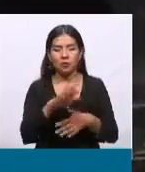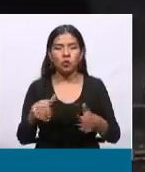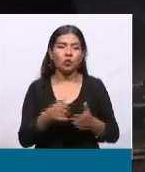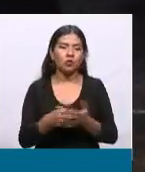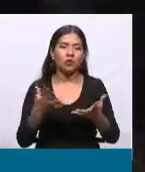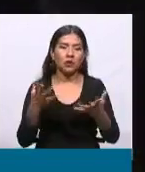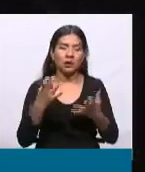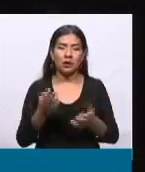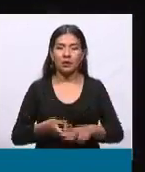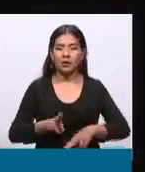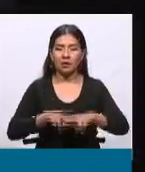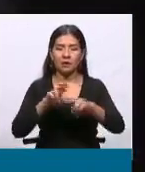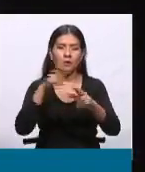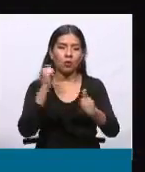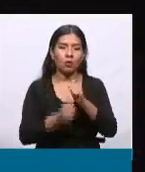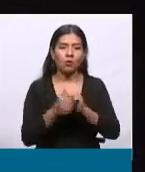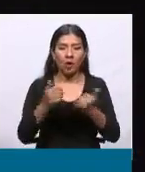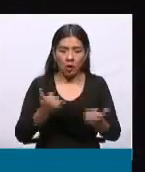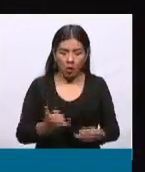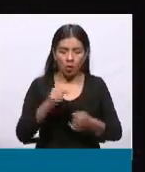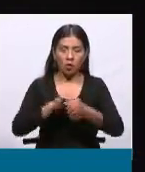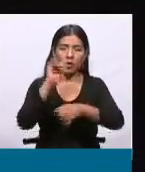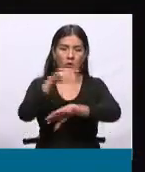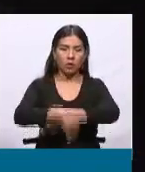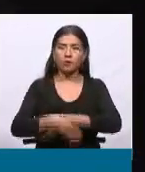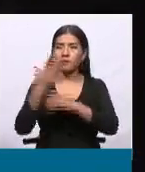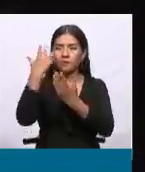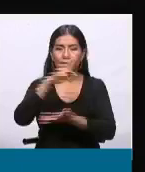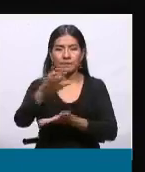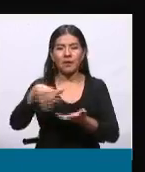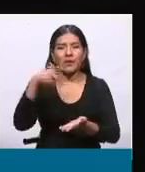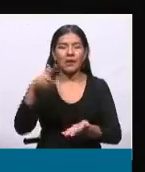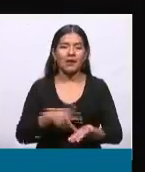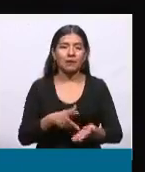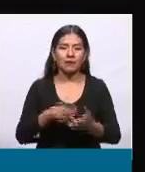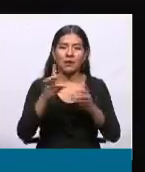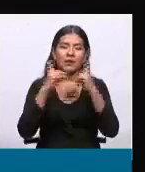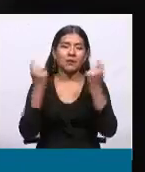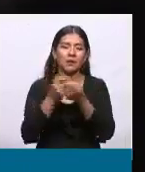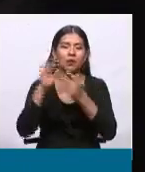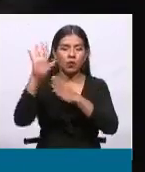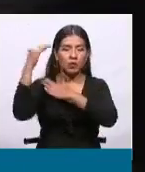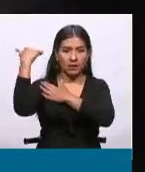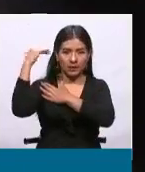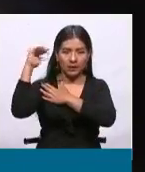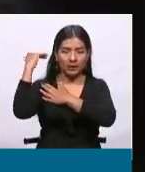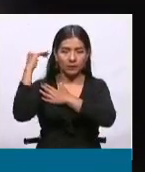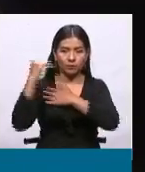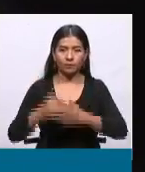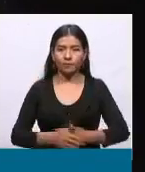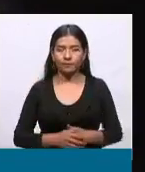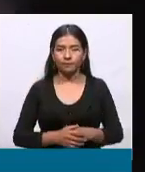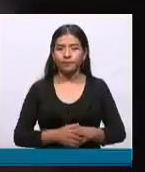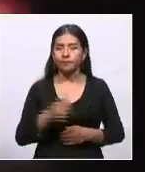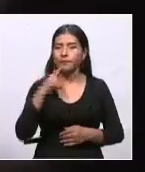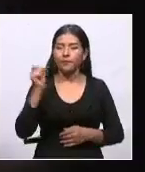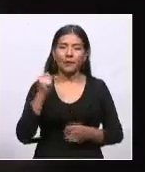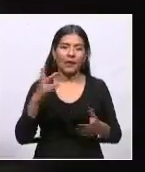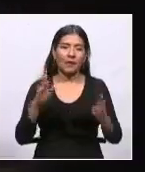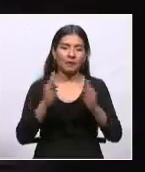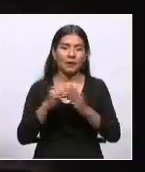que estamos viviendo a esta hora de la noche acá en el Plan 3000 del departamento de Santa Cruz, Iván.